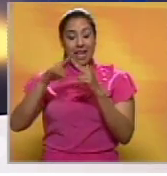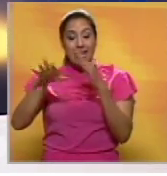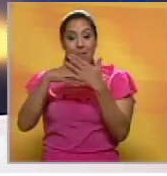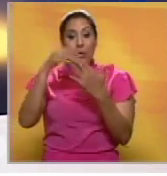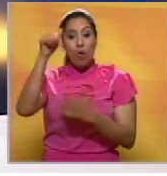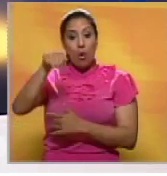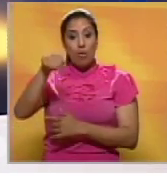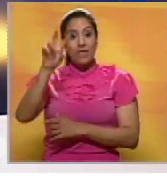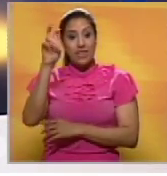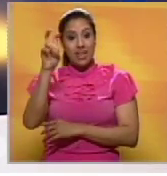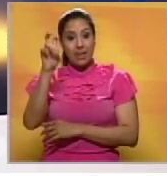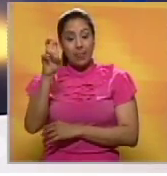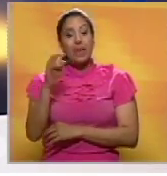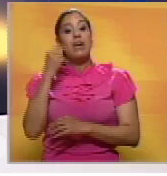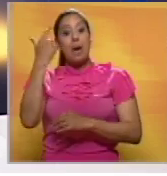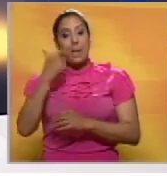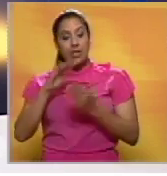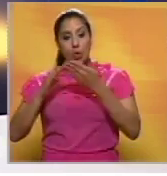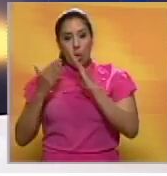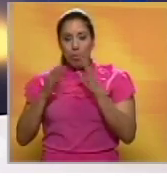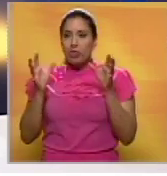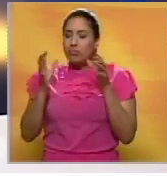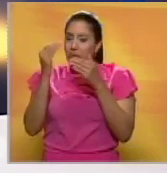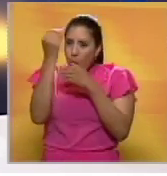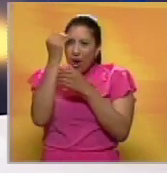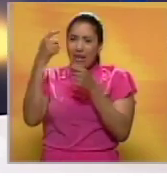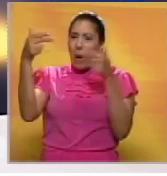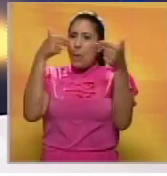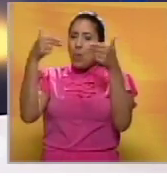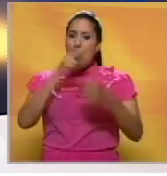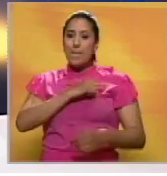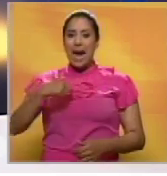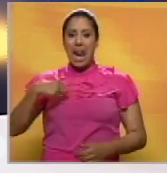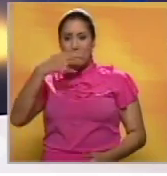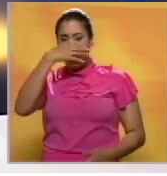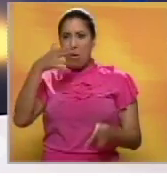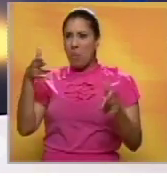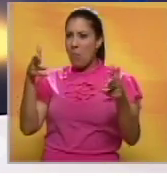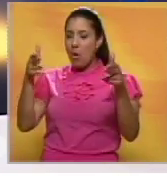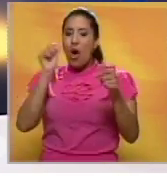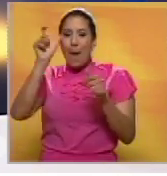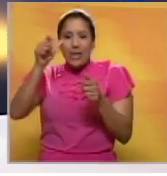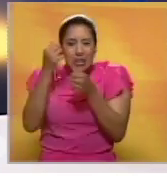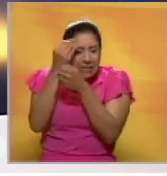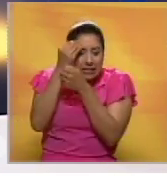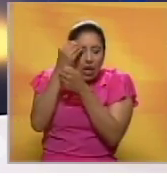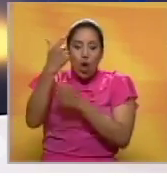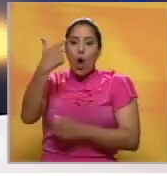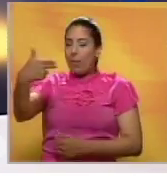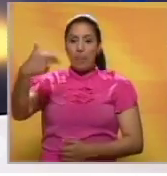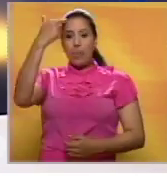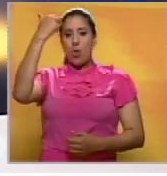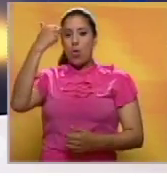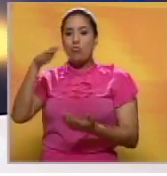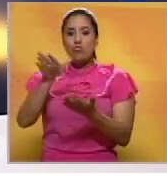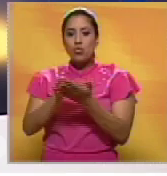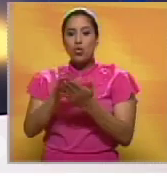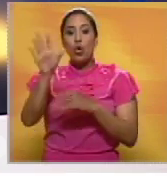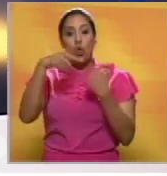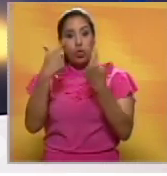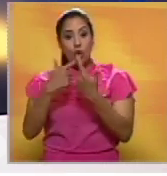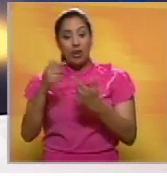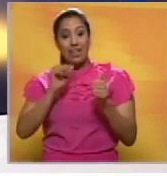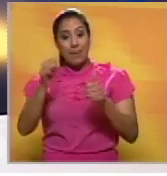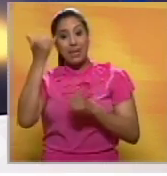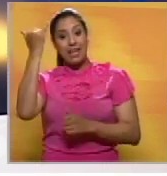la madrugada de este viernes, cuando la comunidad se resguardaba de la acción de pistoleros. Esta sería la 6ª víctima registrada en el estado andino